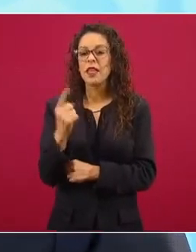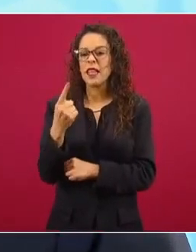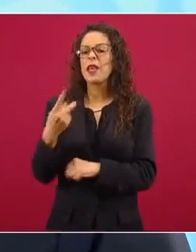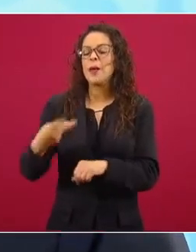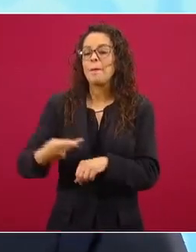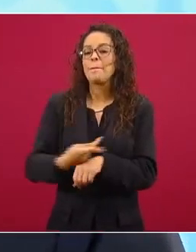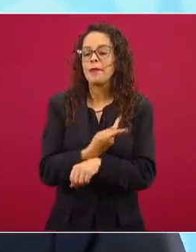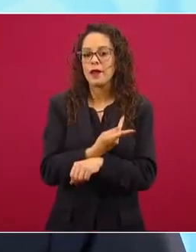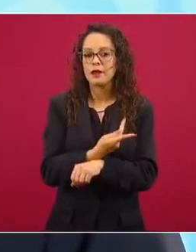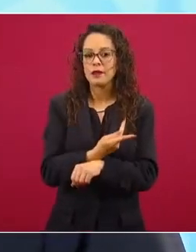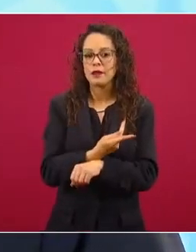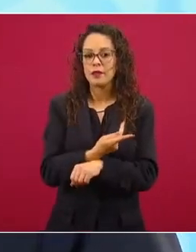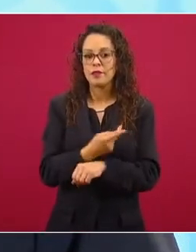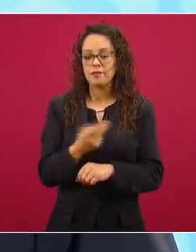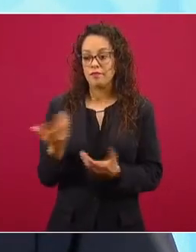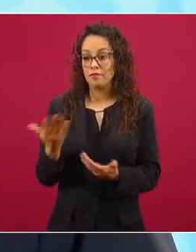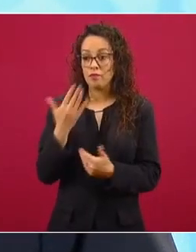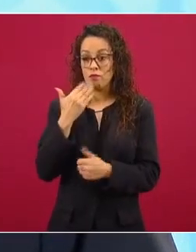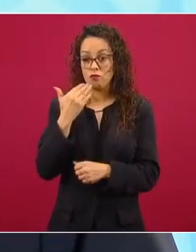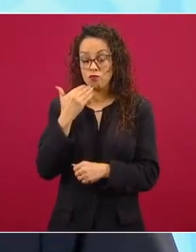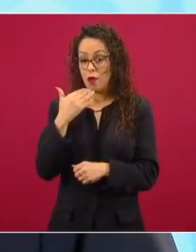no se hubiese dado el cambio.